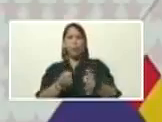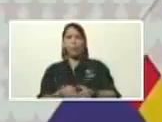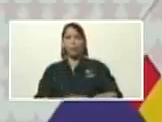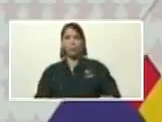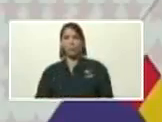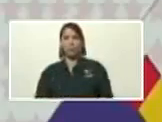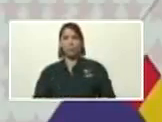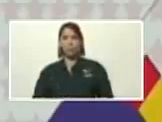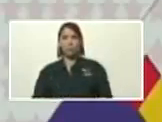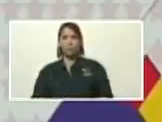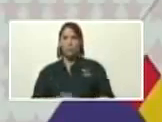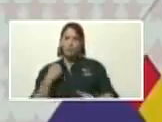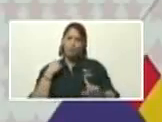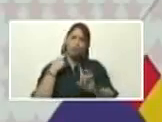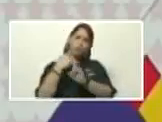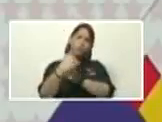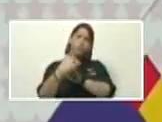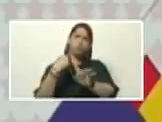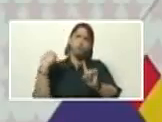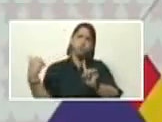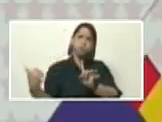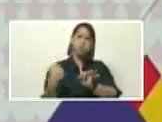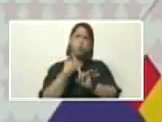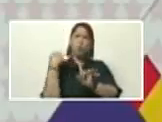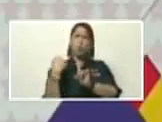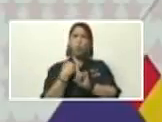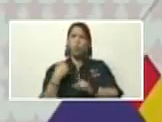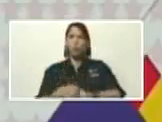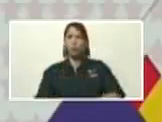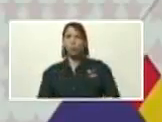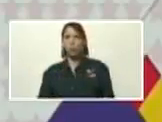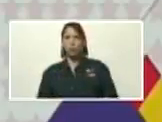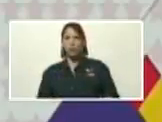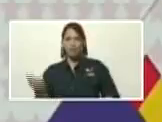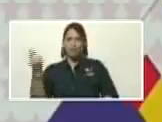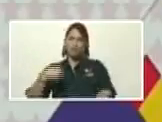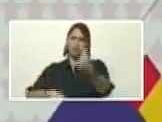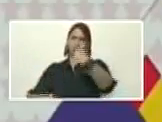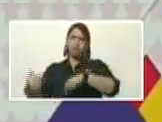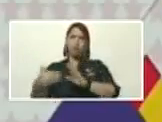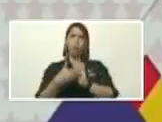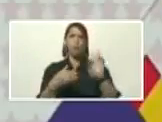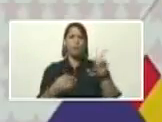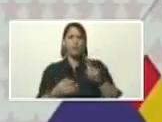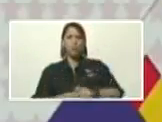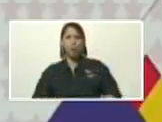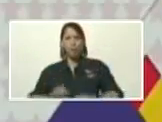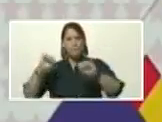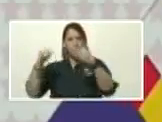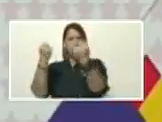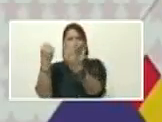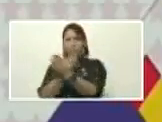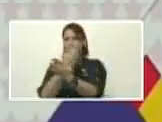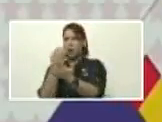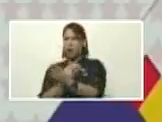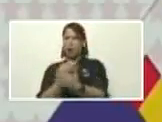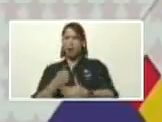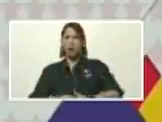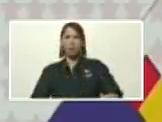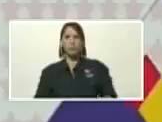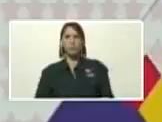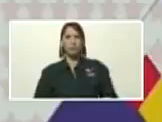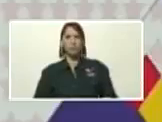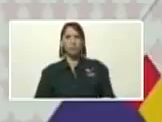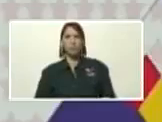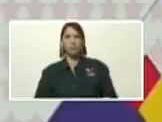de los bombardeos, de los misiles, del bloqueo económico.